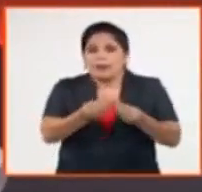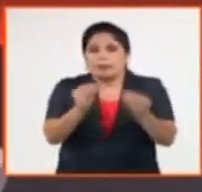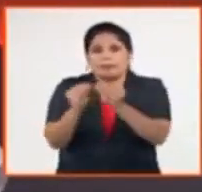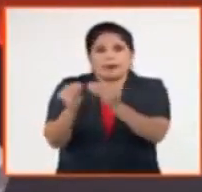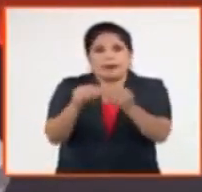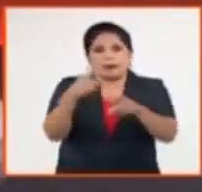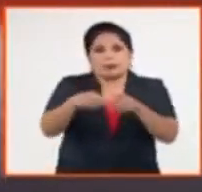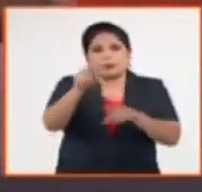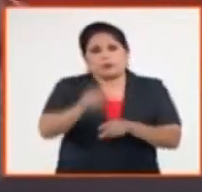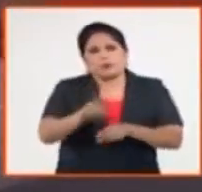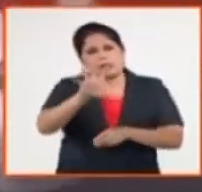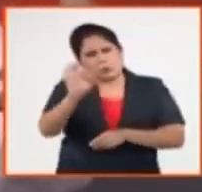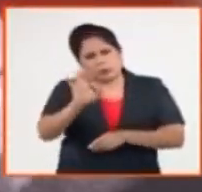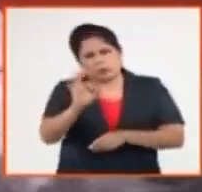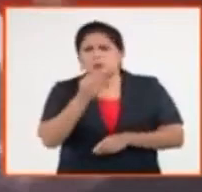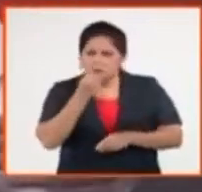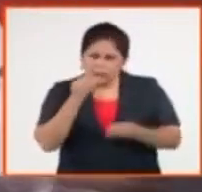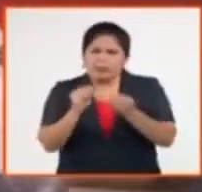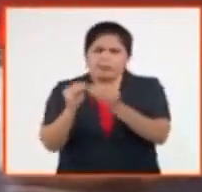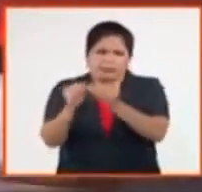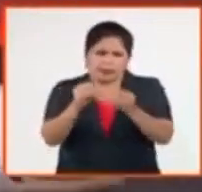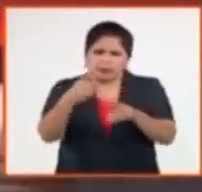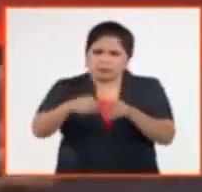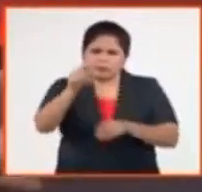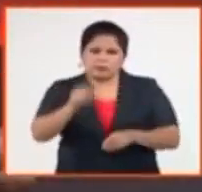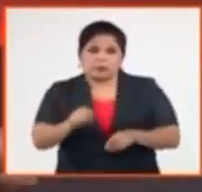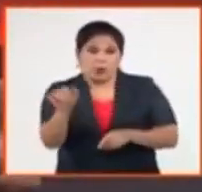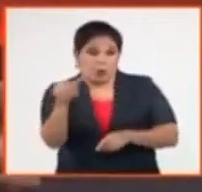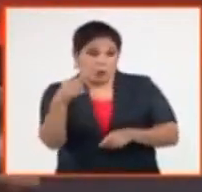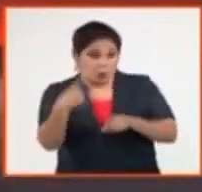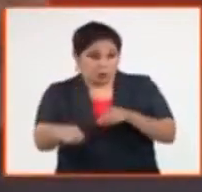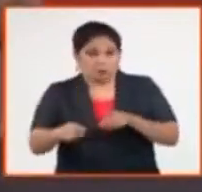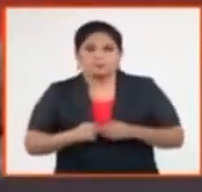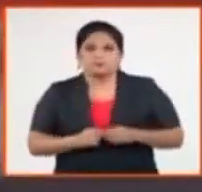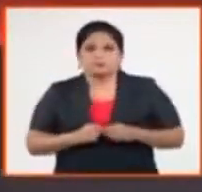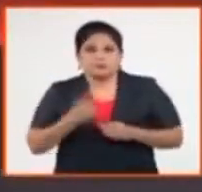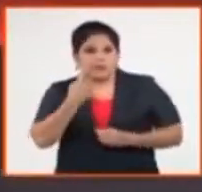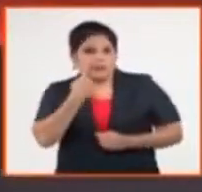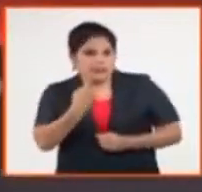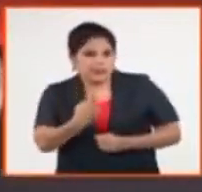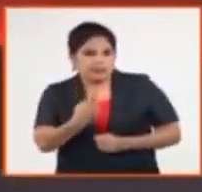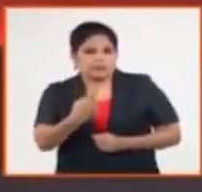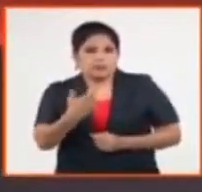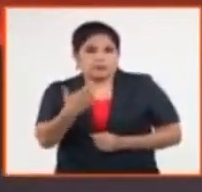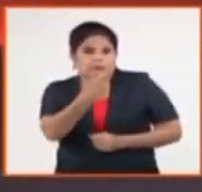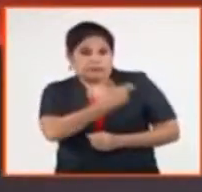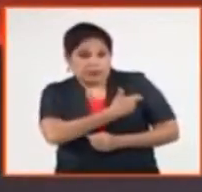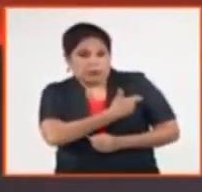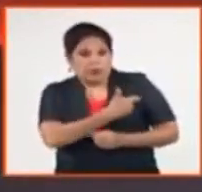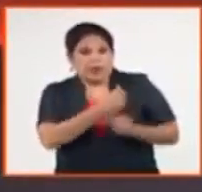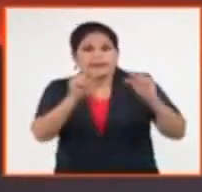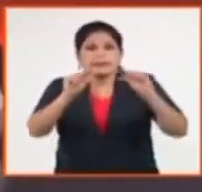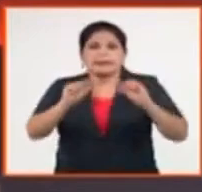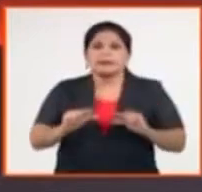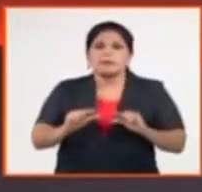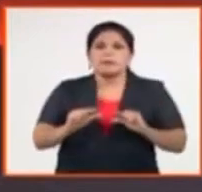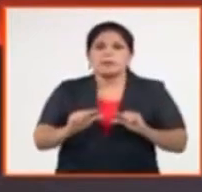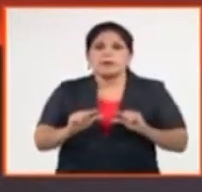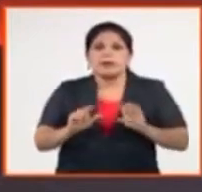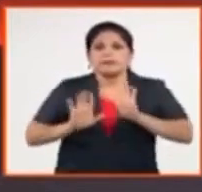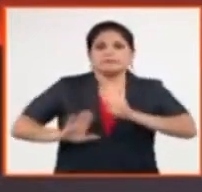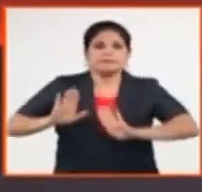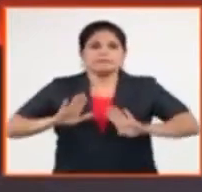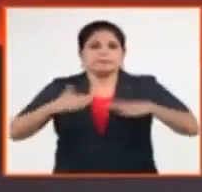Ahora, también se ha visto que hay una menor efecto, disminuye un poco la efectividad en